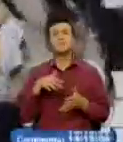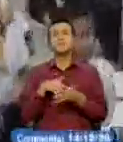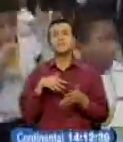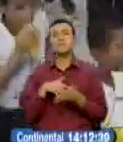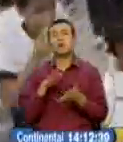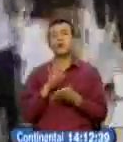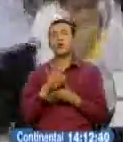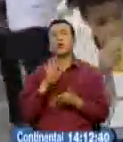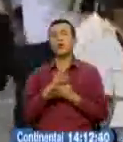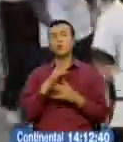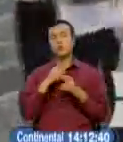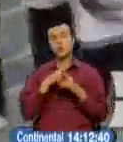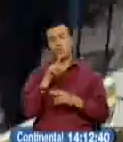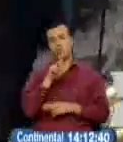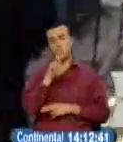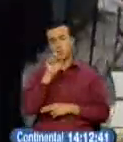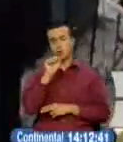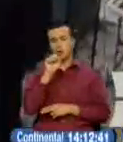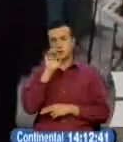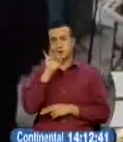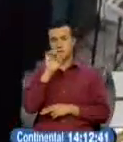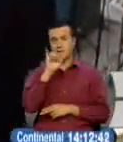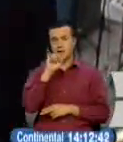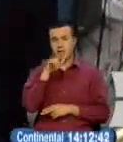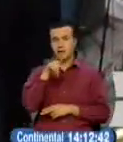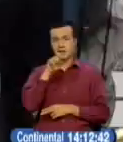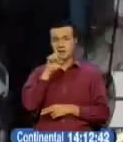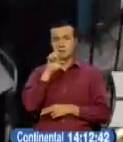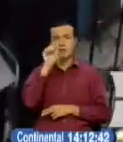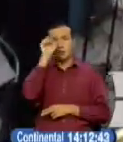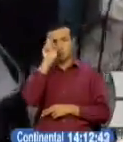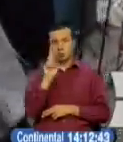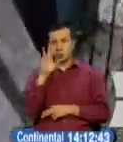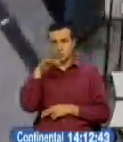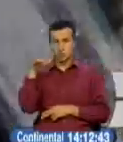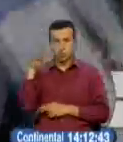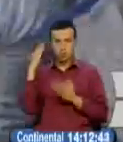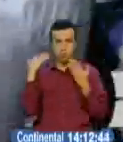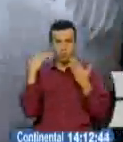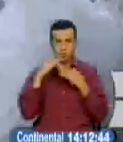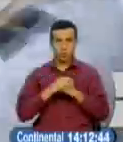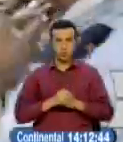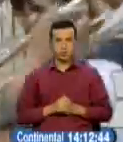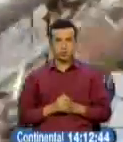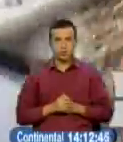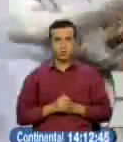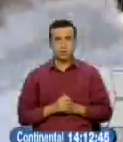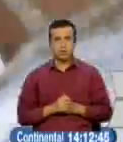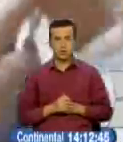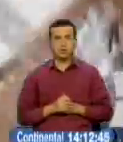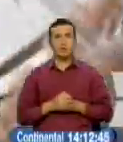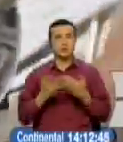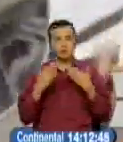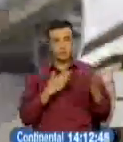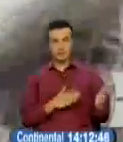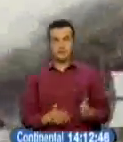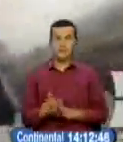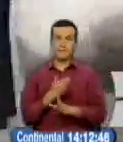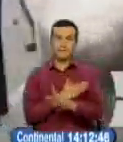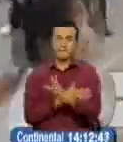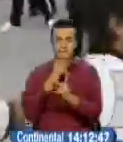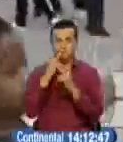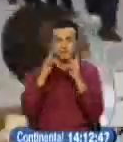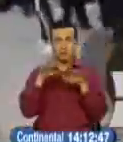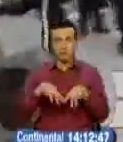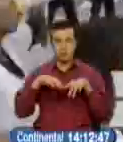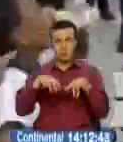Unidad Educativa Luis Felipe Hernández Tello, al sur de la Orbe Porteña. Previo a esto también se desarrolló un show de